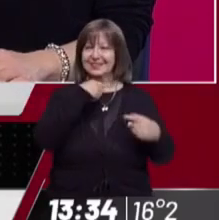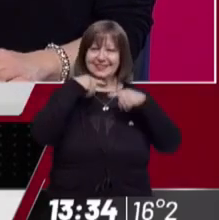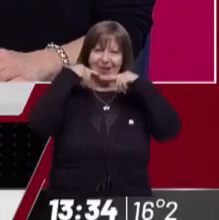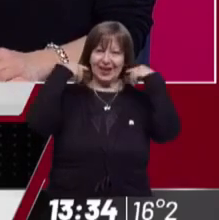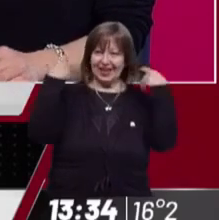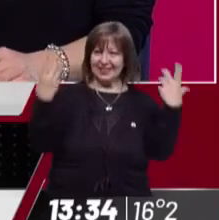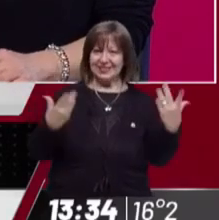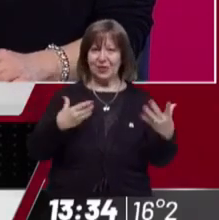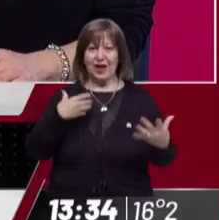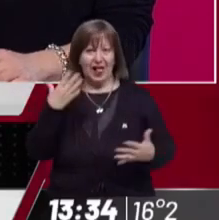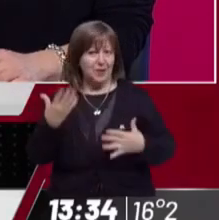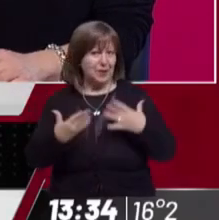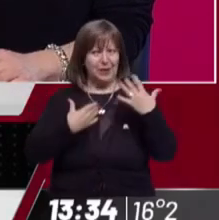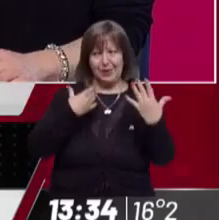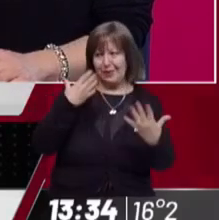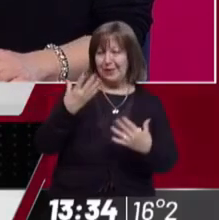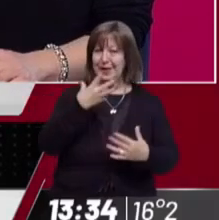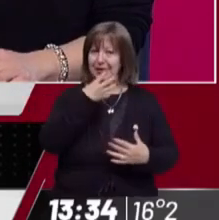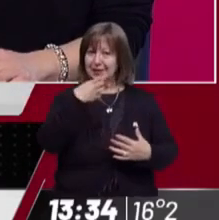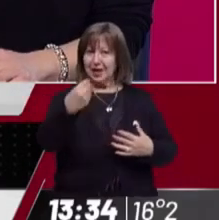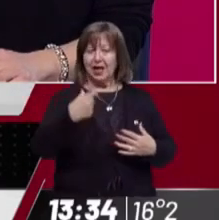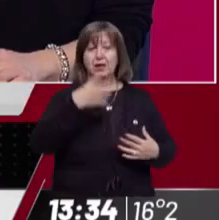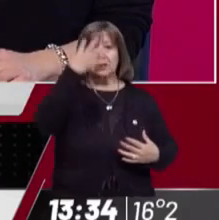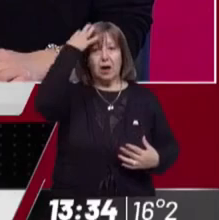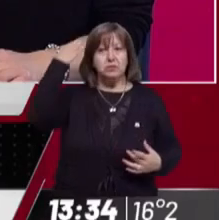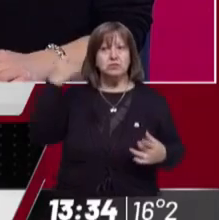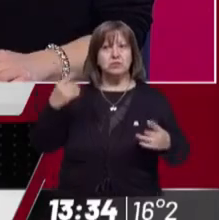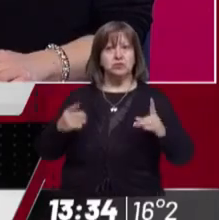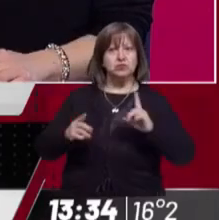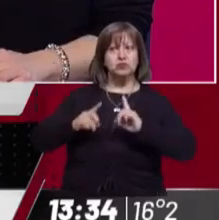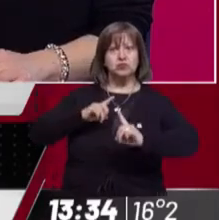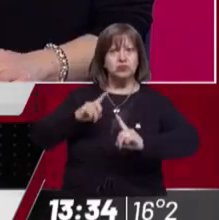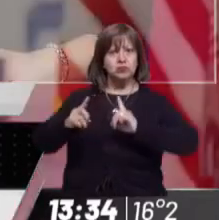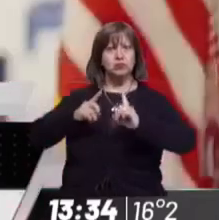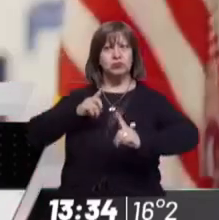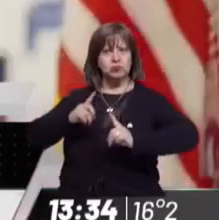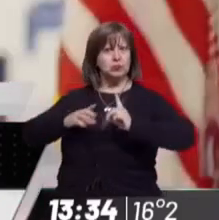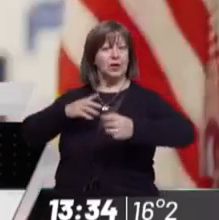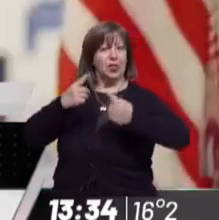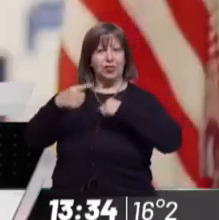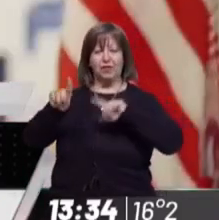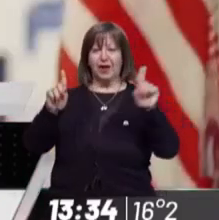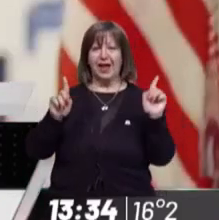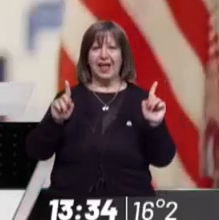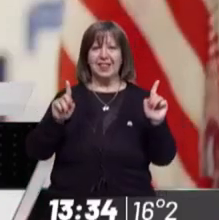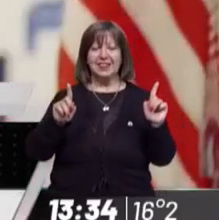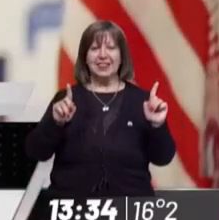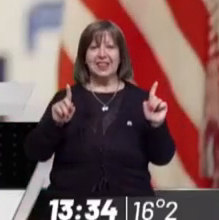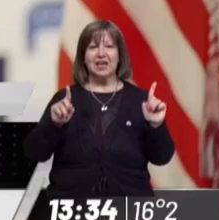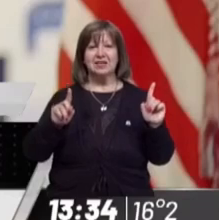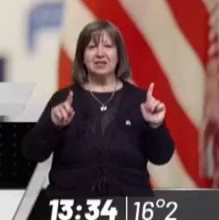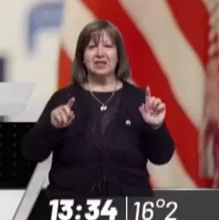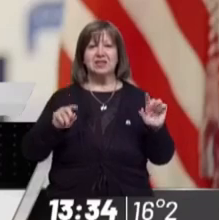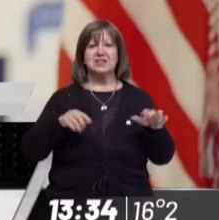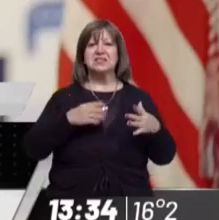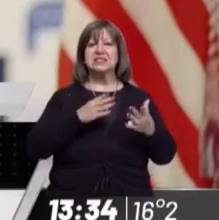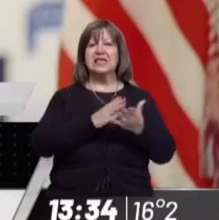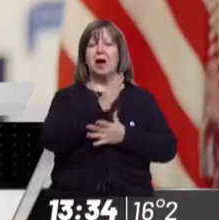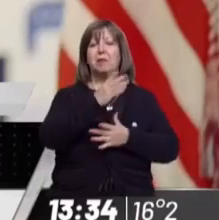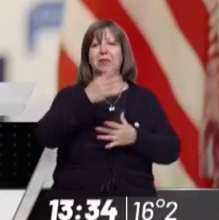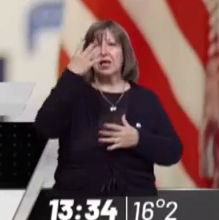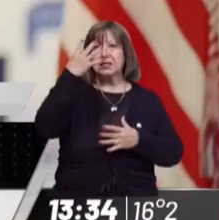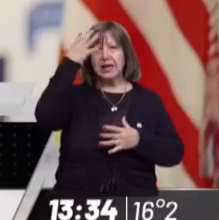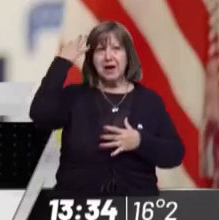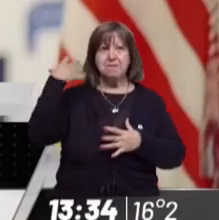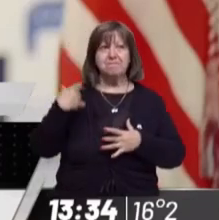muy, muy afable, absolutamente distinta a Trump, que siempre tiene ese rictus, ¿no? Y siempre tiene esa ironía y se hizo de alguna